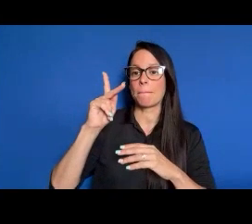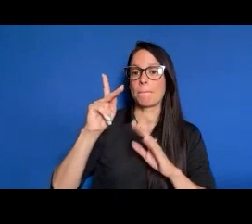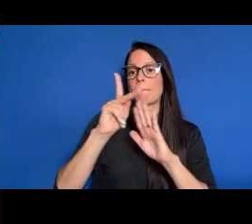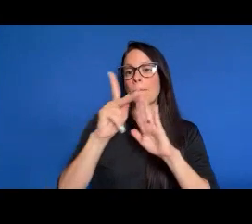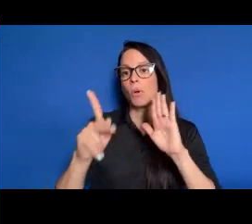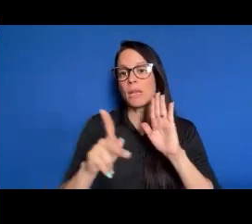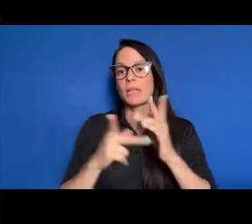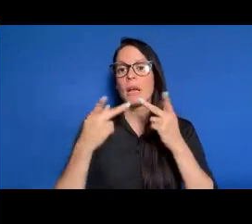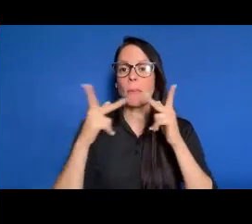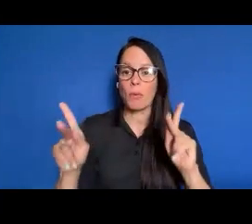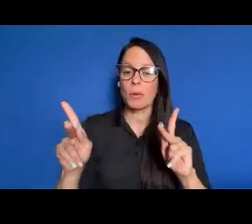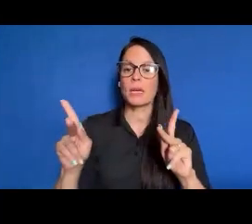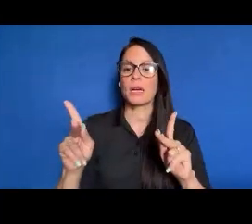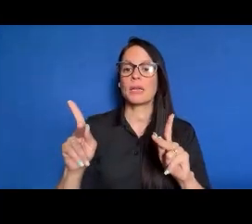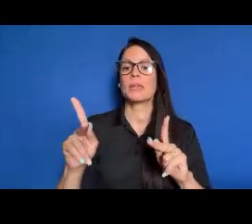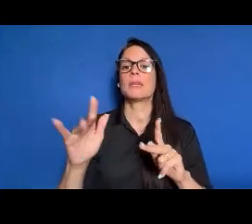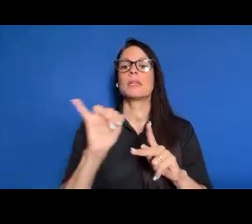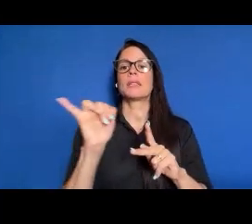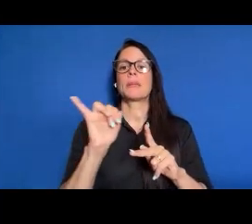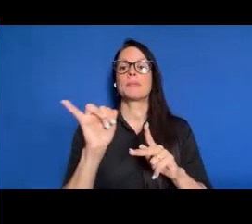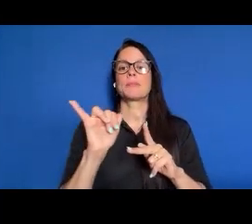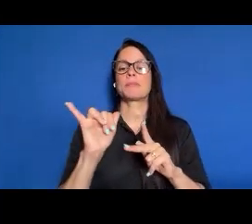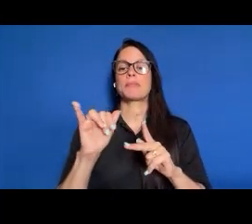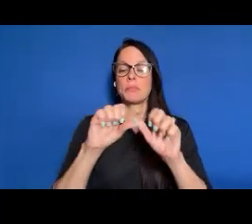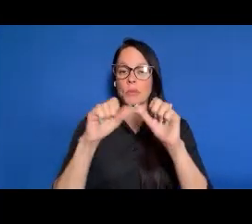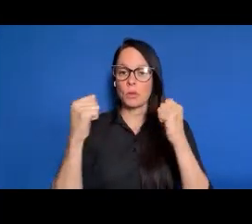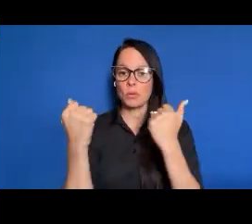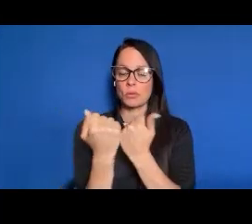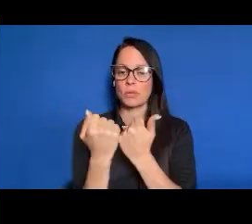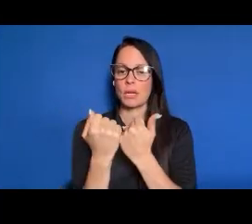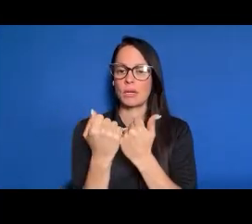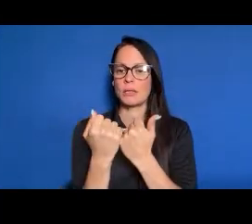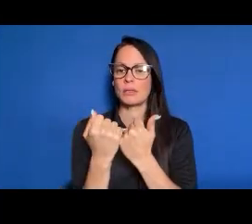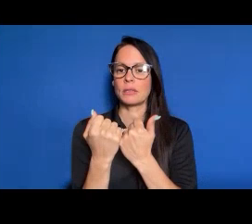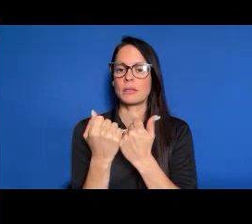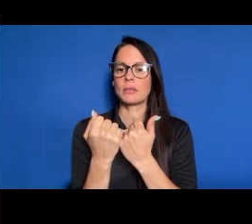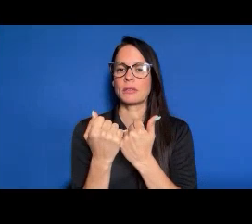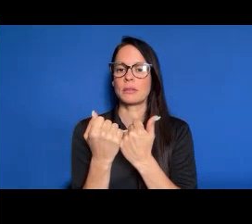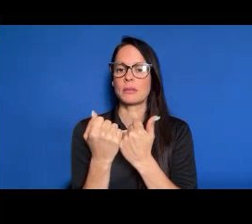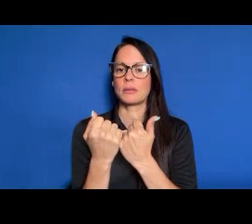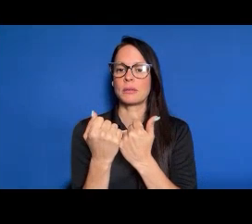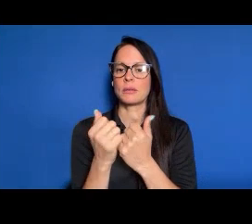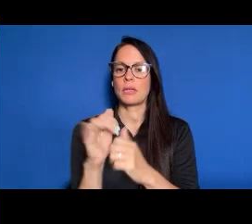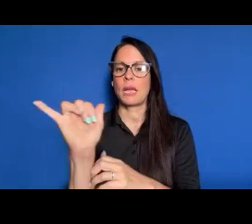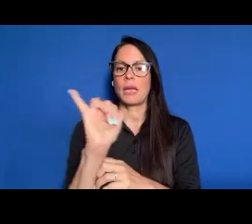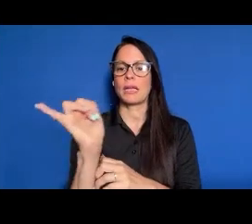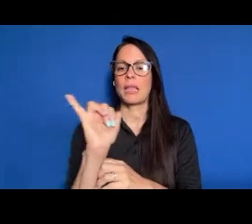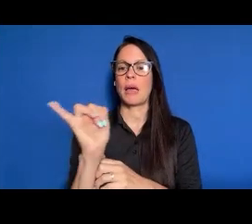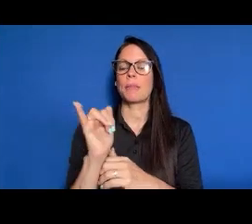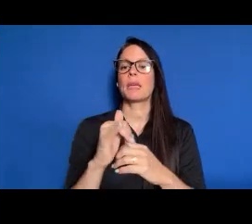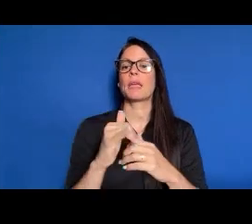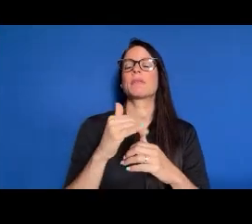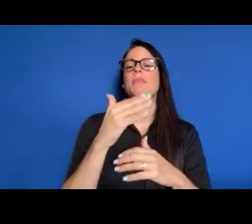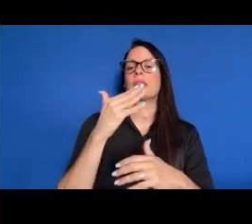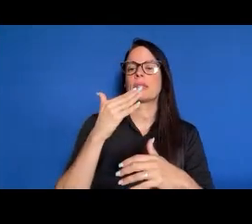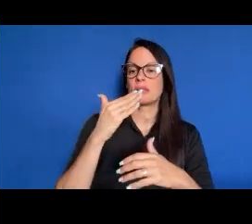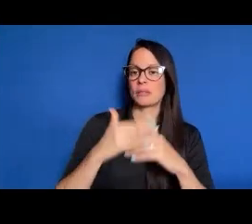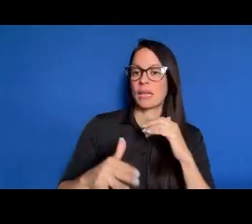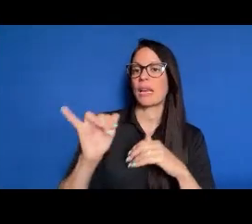de riesgo, factores sociales, métodos analíticos para la detección en sangre y orina de opioides y análogos de